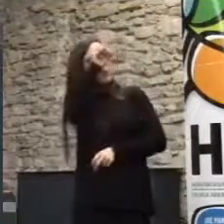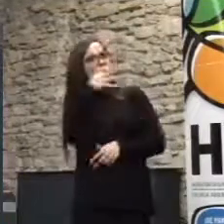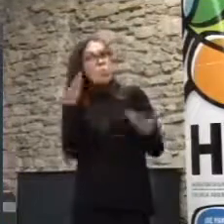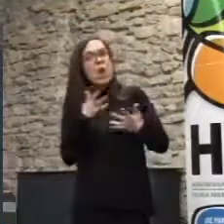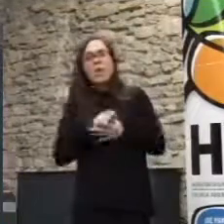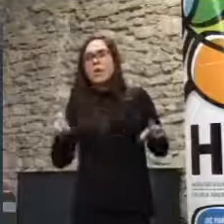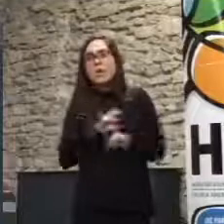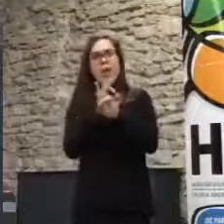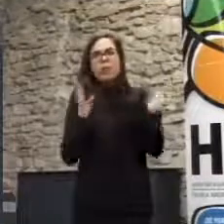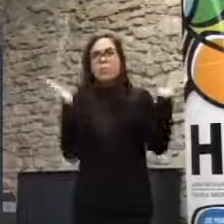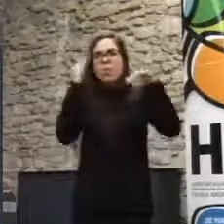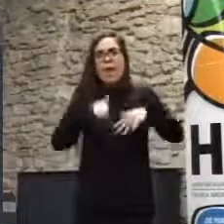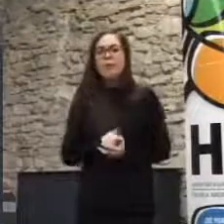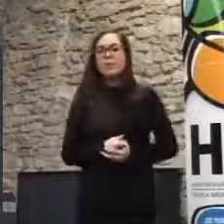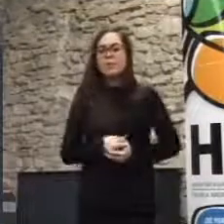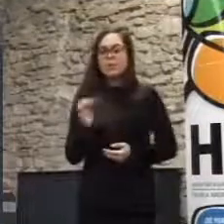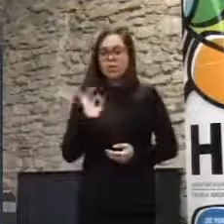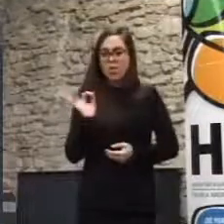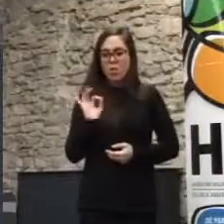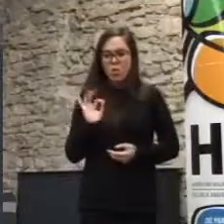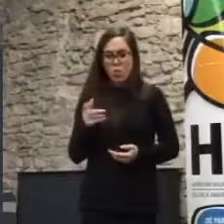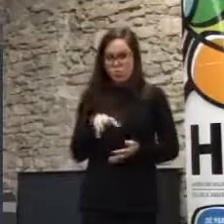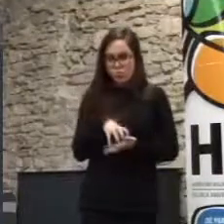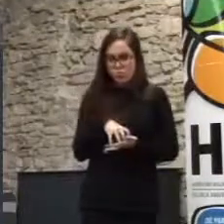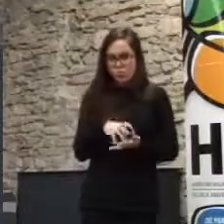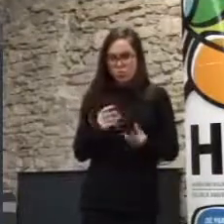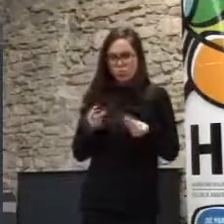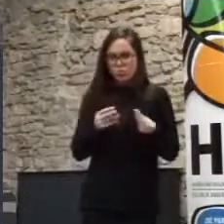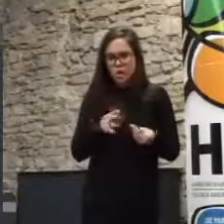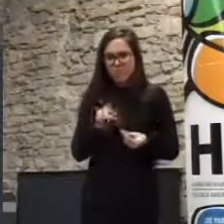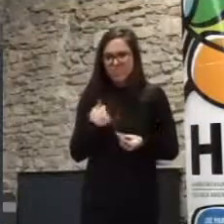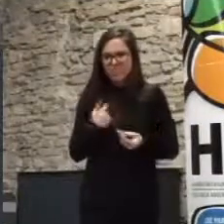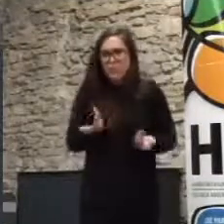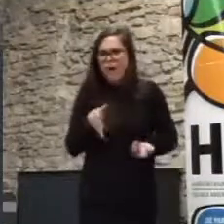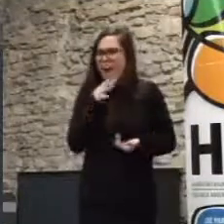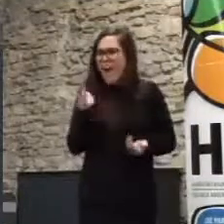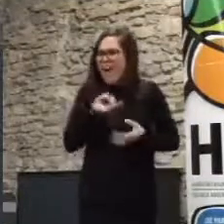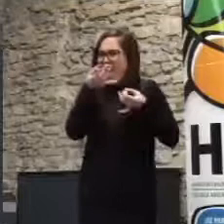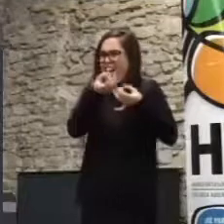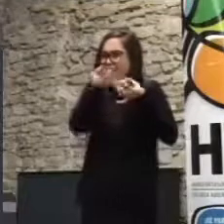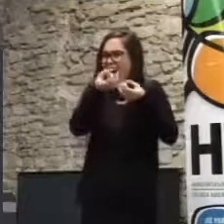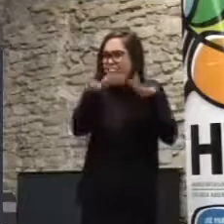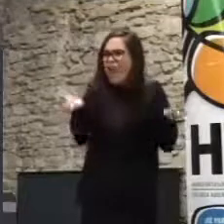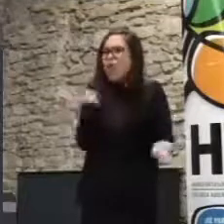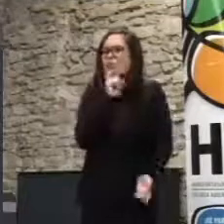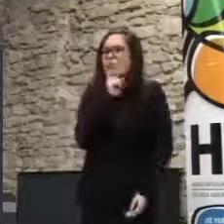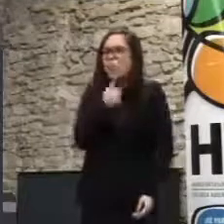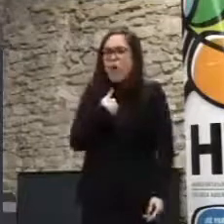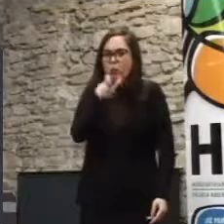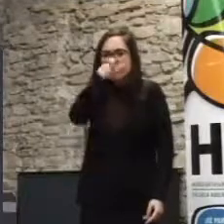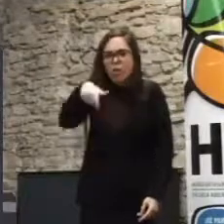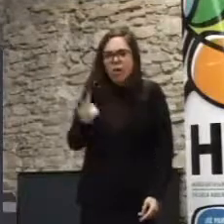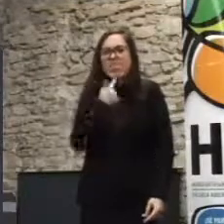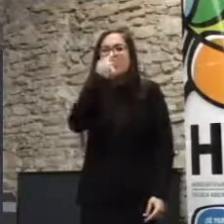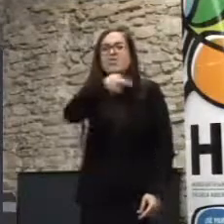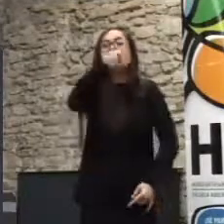claro. O tengo más dudas que certezas. Entonces, ¿quién soy yo para decirle a nadie lo que tiene que pensar? Yo, por lo menos, creo que ese no es mi